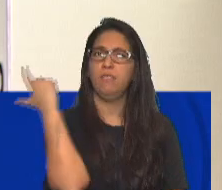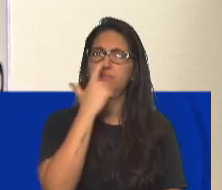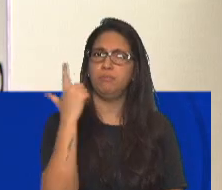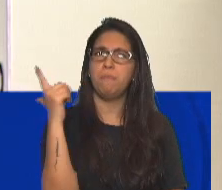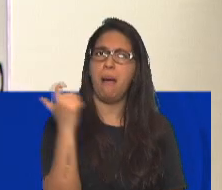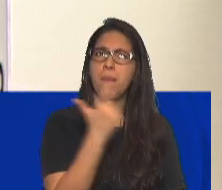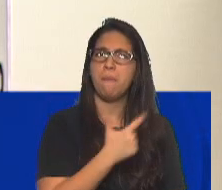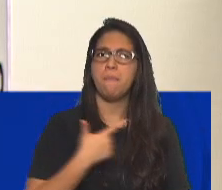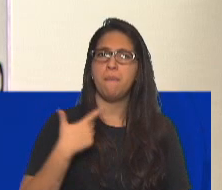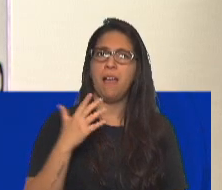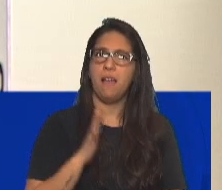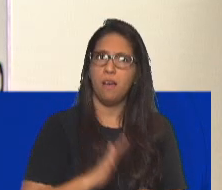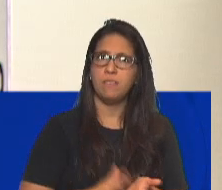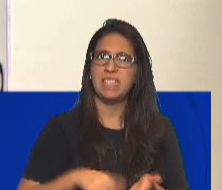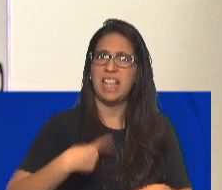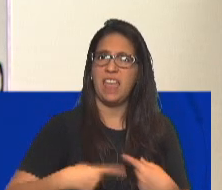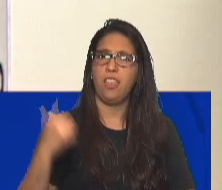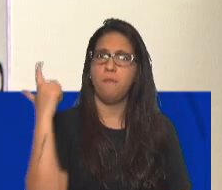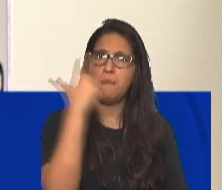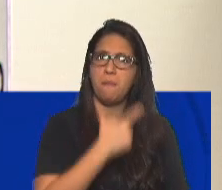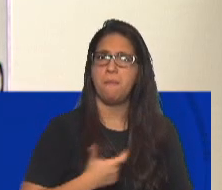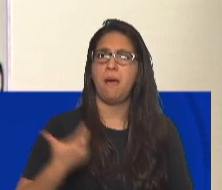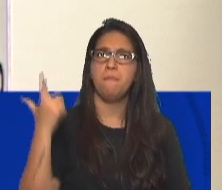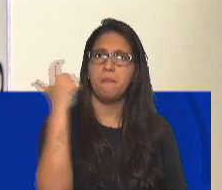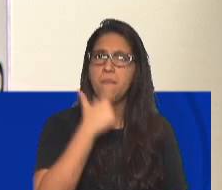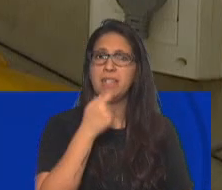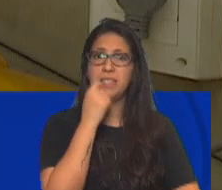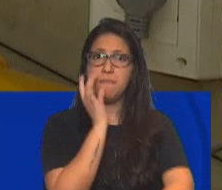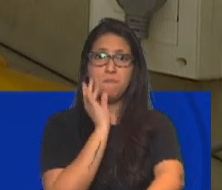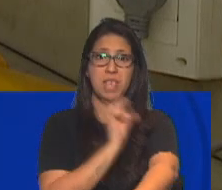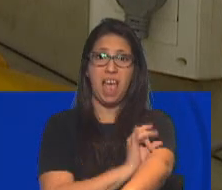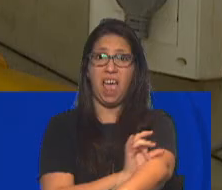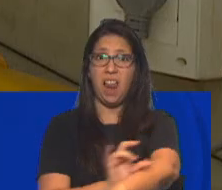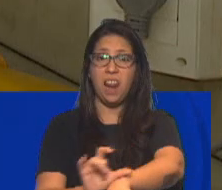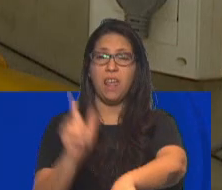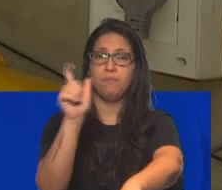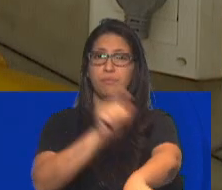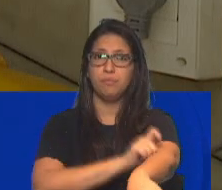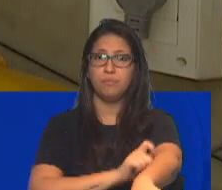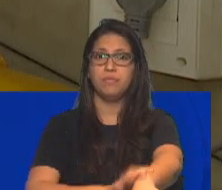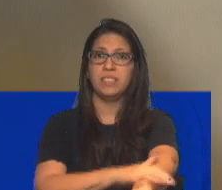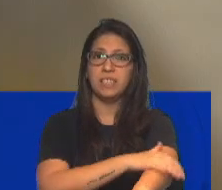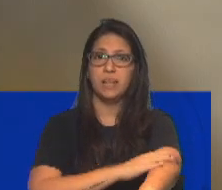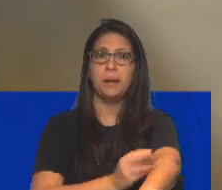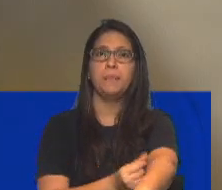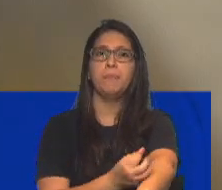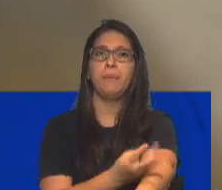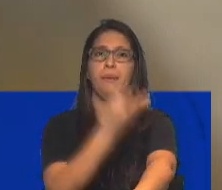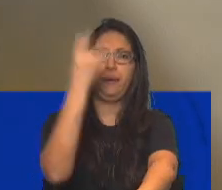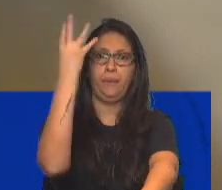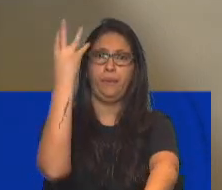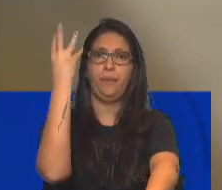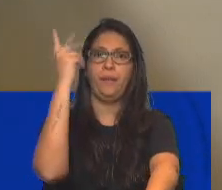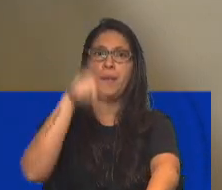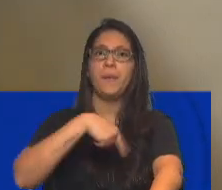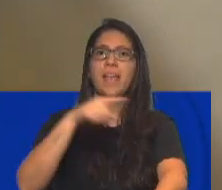aplicación más prontamente. Justamente cuando uno lo coloca en la piel, y por eso también su mezcla con el alcohol, produce una evaporación que lo que hace